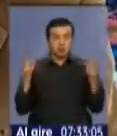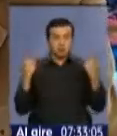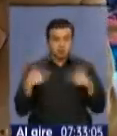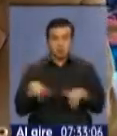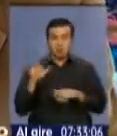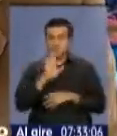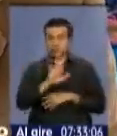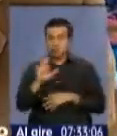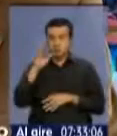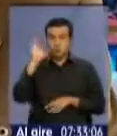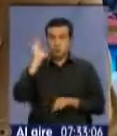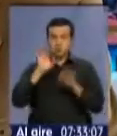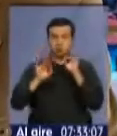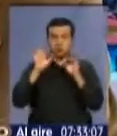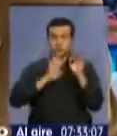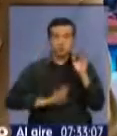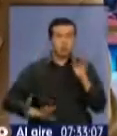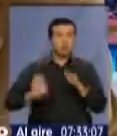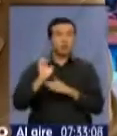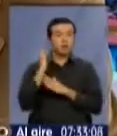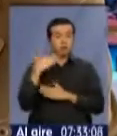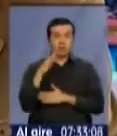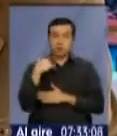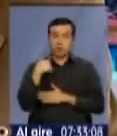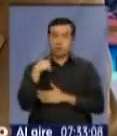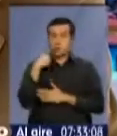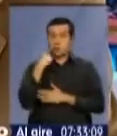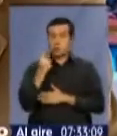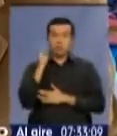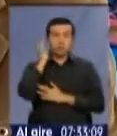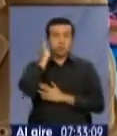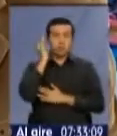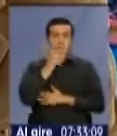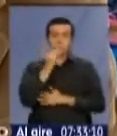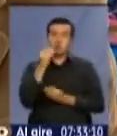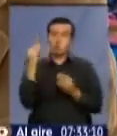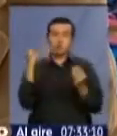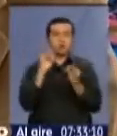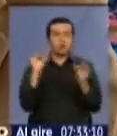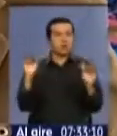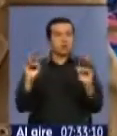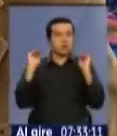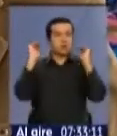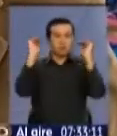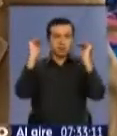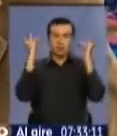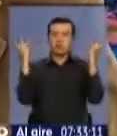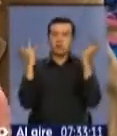donde se escoja. Yo creo que en el Ecuador existen hombres y mujeres con una alta calidad para manejar